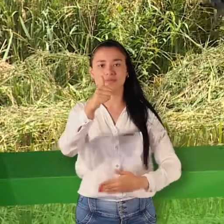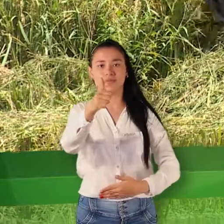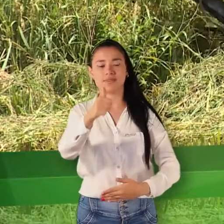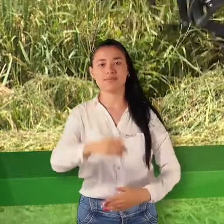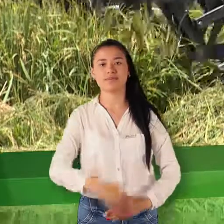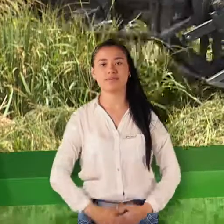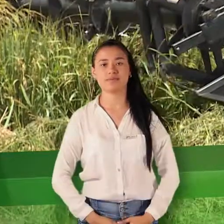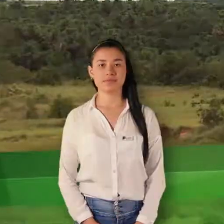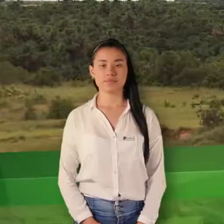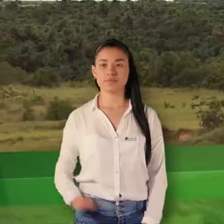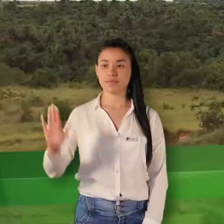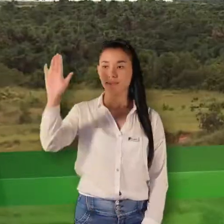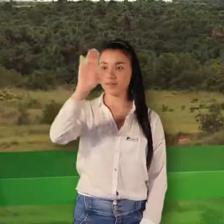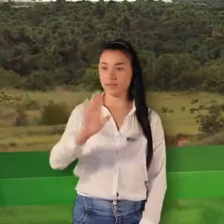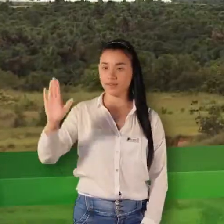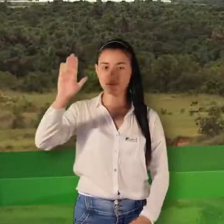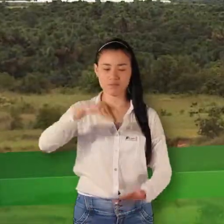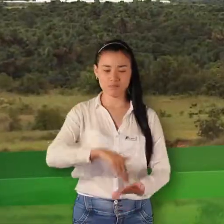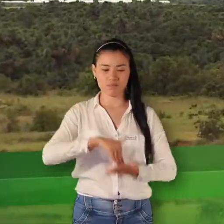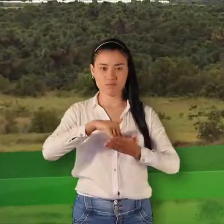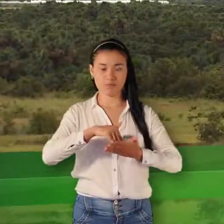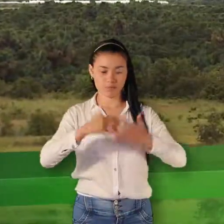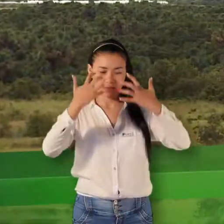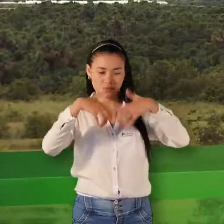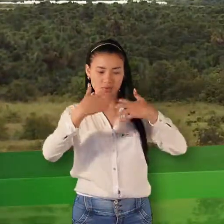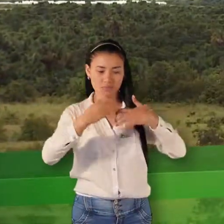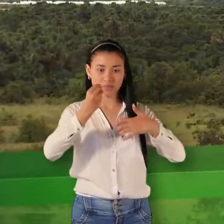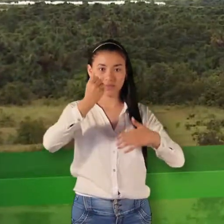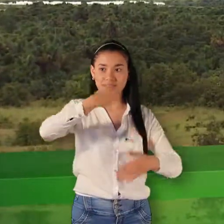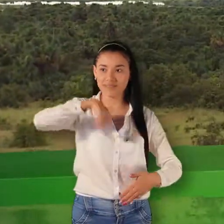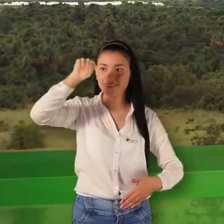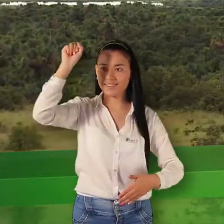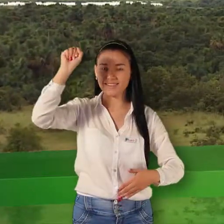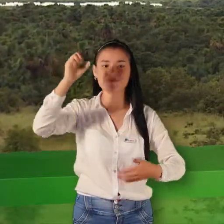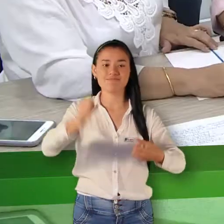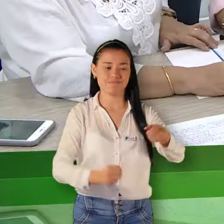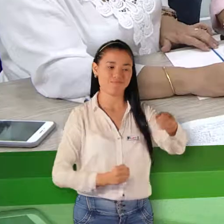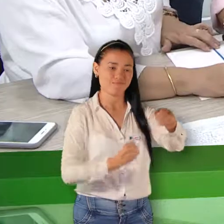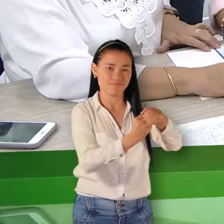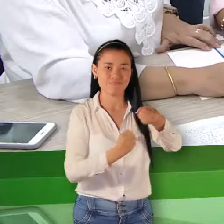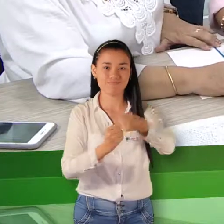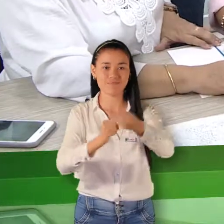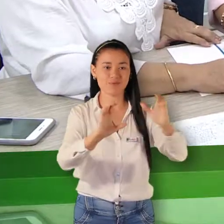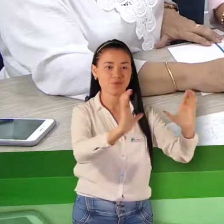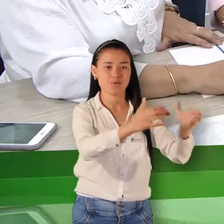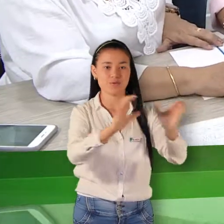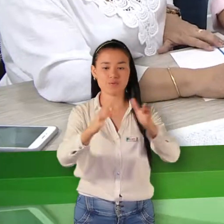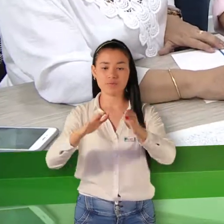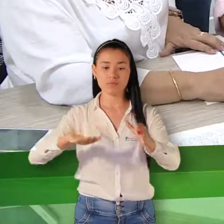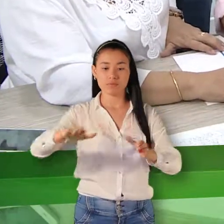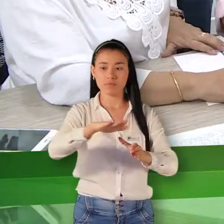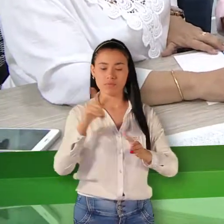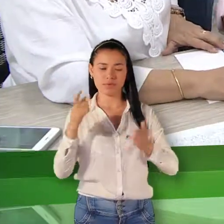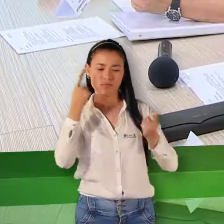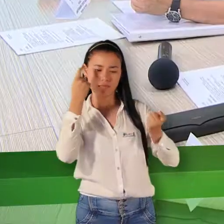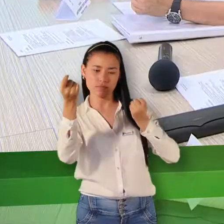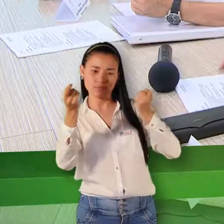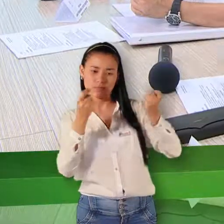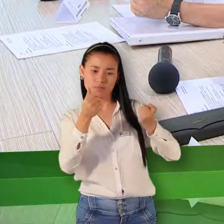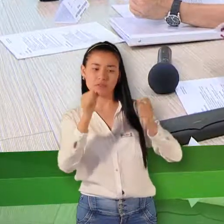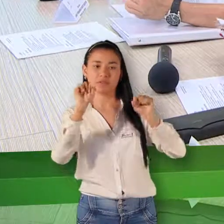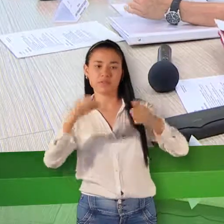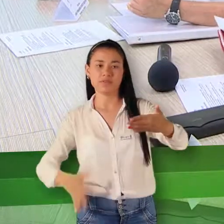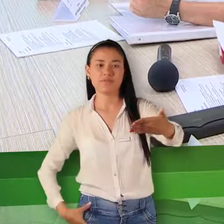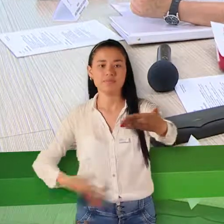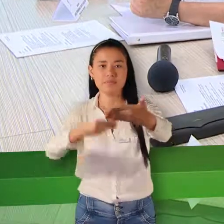y sustentable. Un departamento sólido en rentas propias con suficiencia para su funcionamiento, con capacidad de gestión de